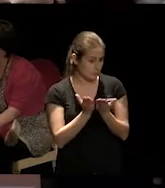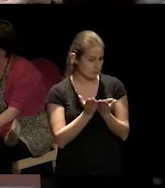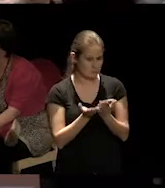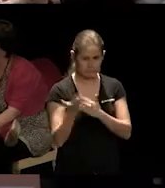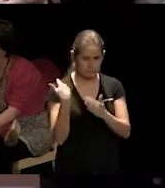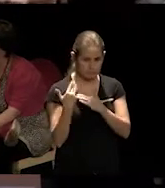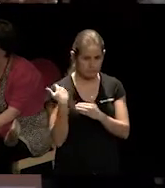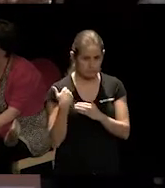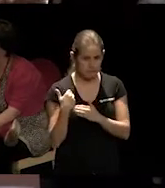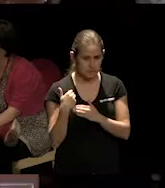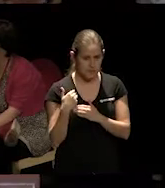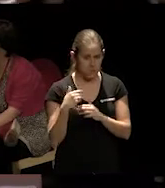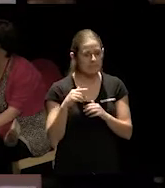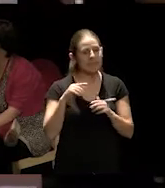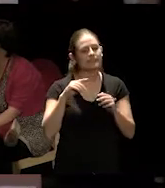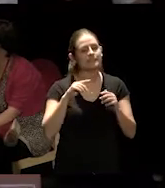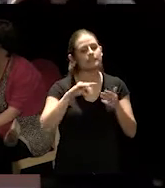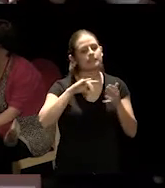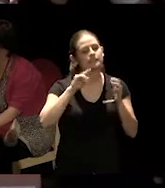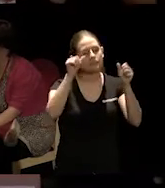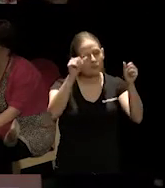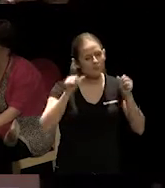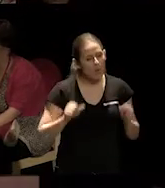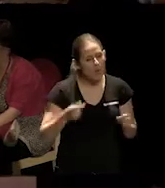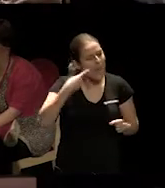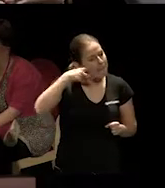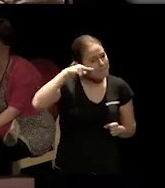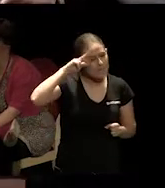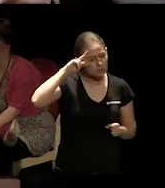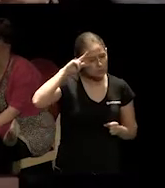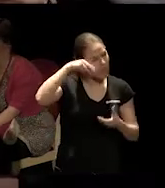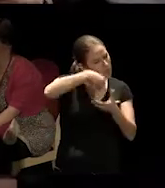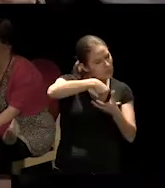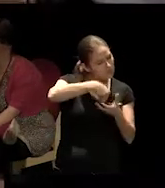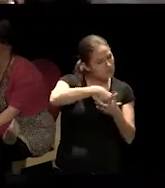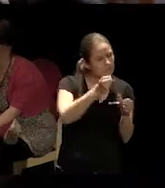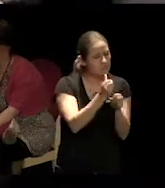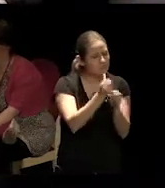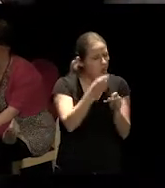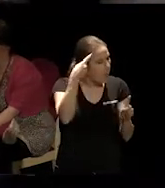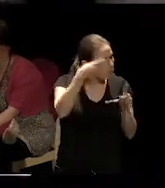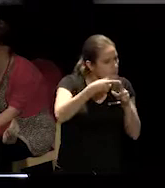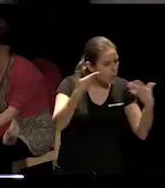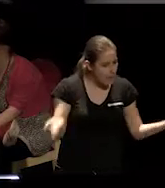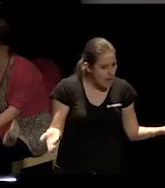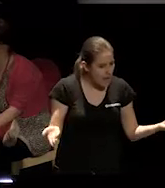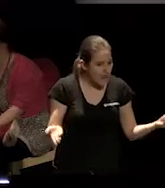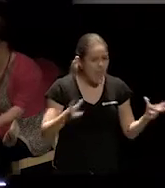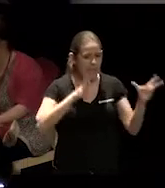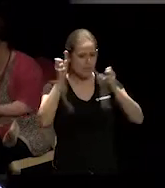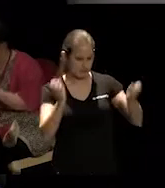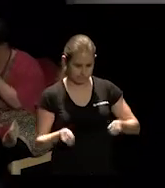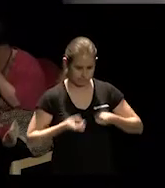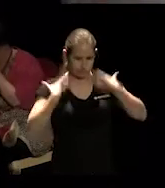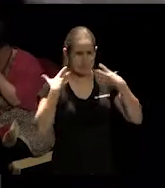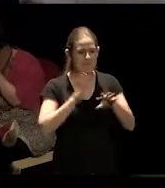de experto que trabaja la expresión corporal con implicaciones socioterapéuticas. Para ello, en